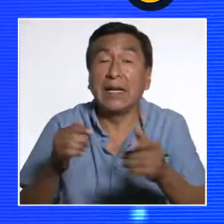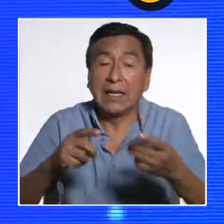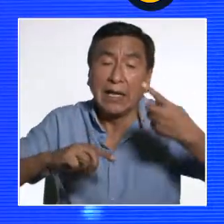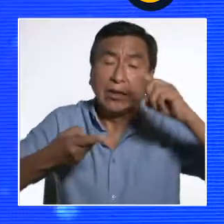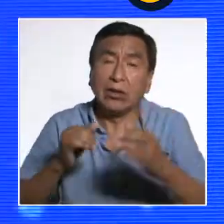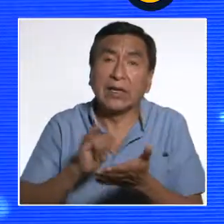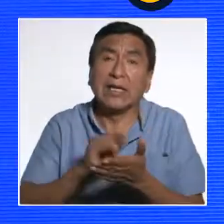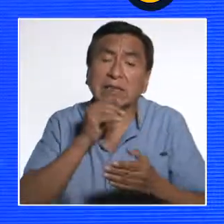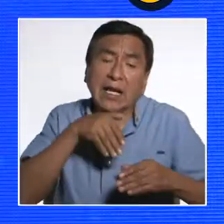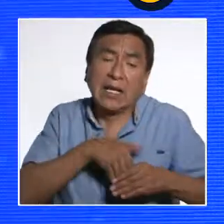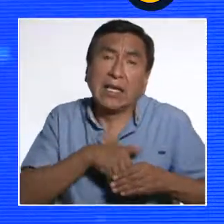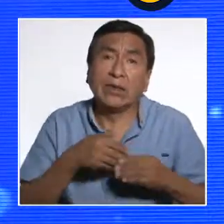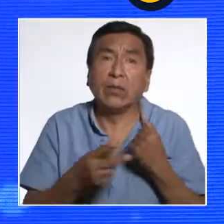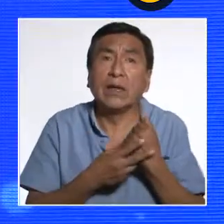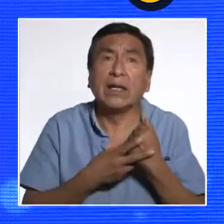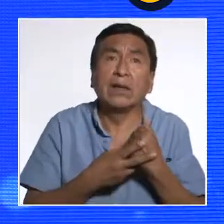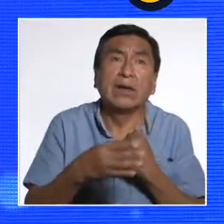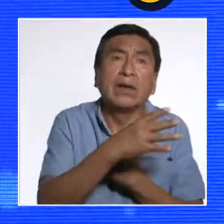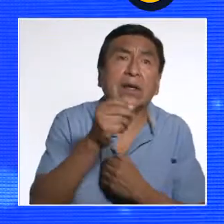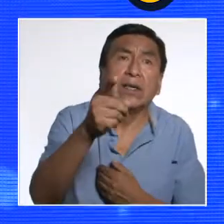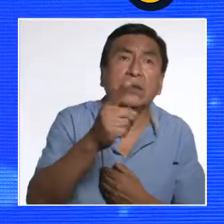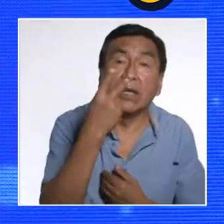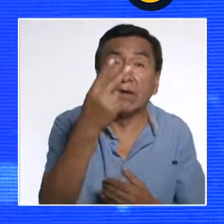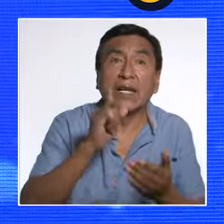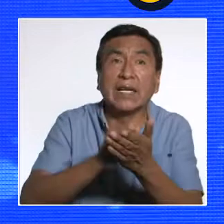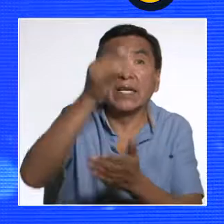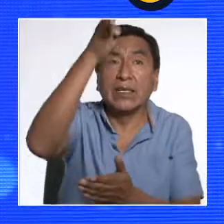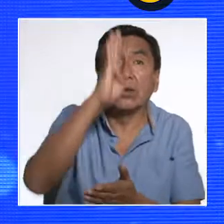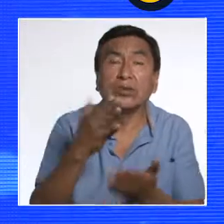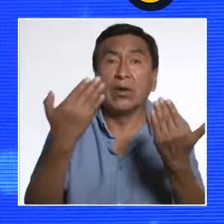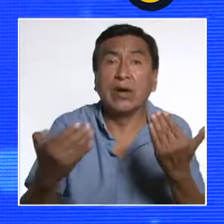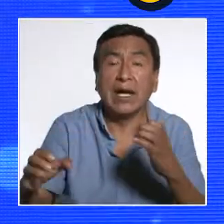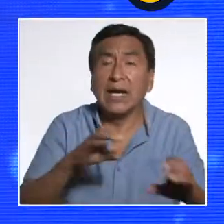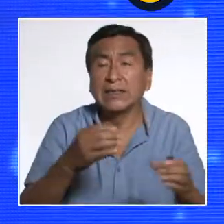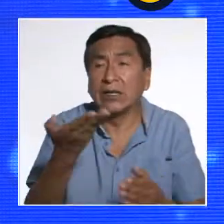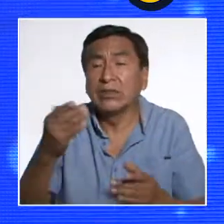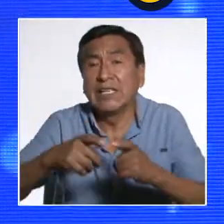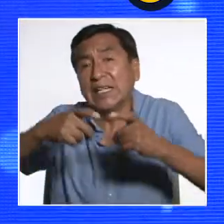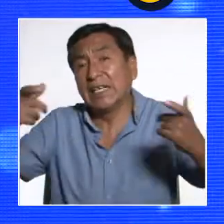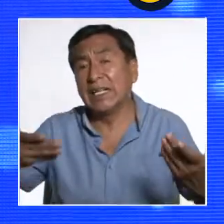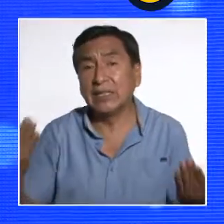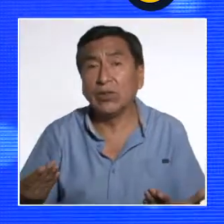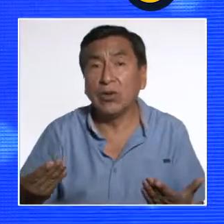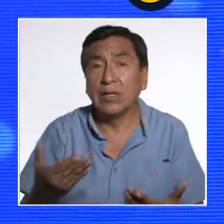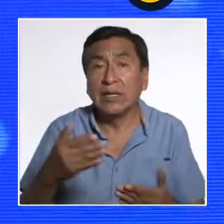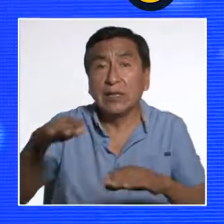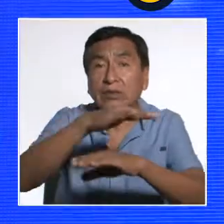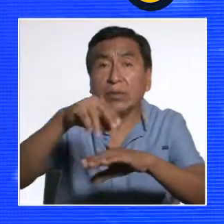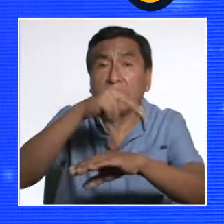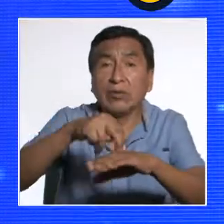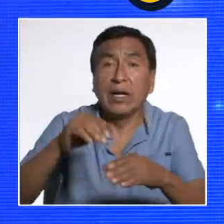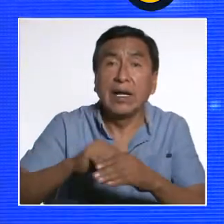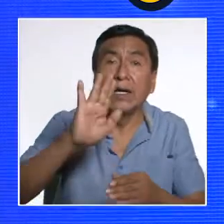verá visiones. Y usted verá que hoy Dios hace algo grande y sobrenatural en su vida,